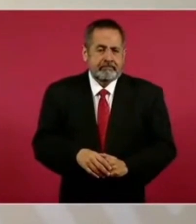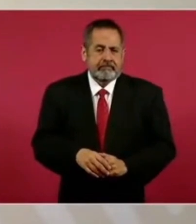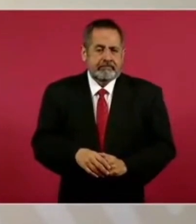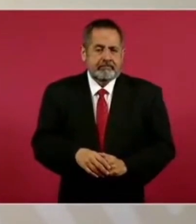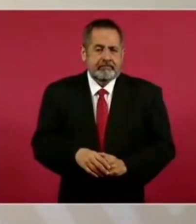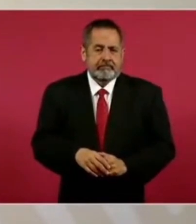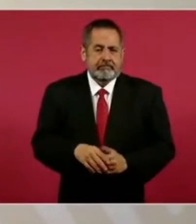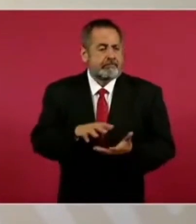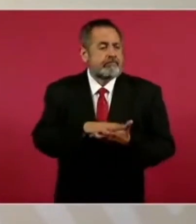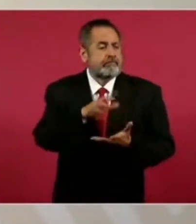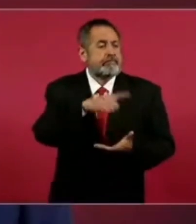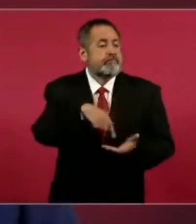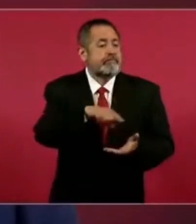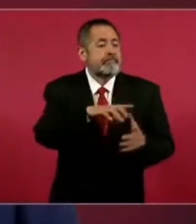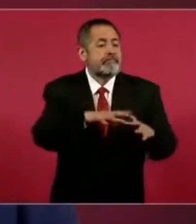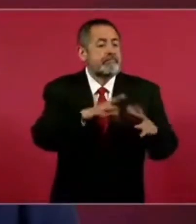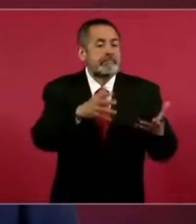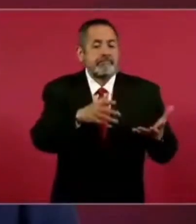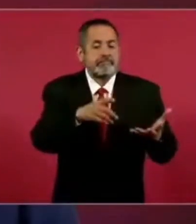La mayor parte de los medios